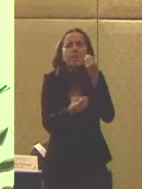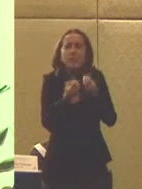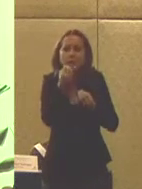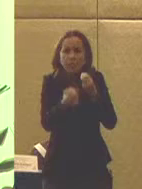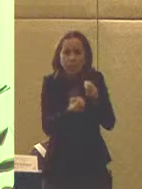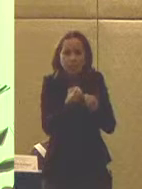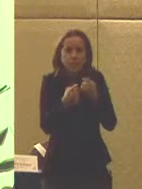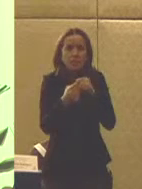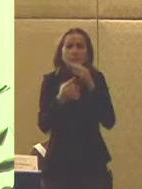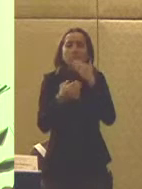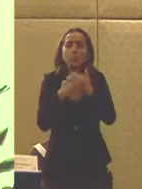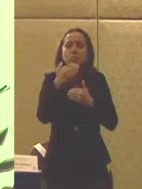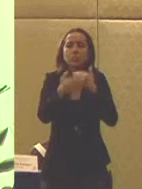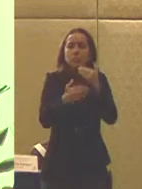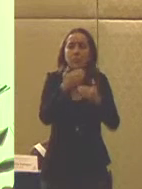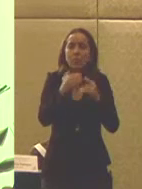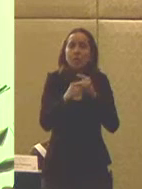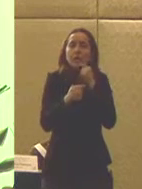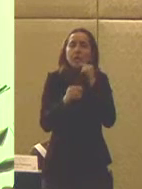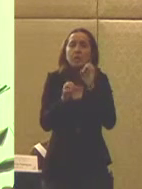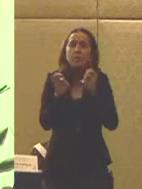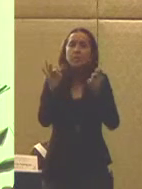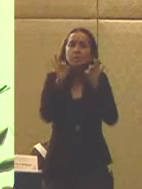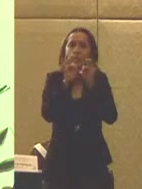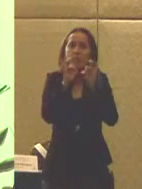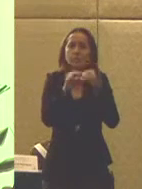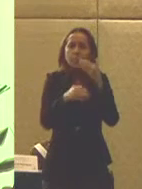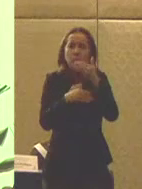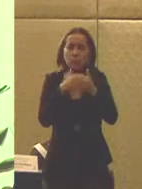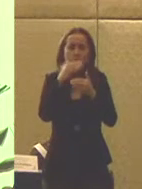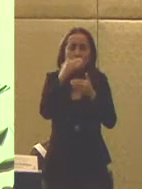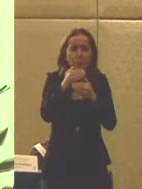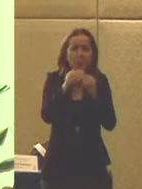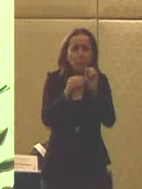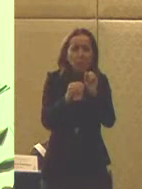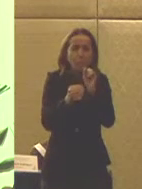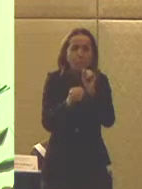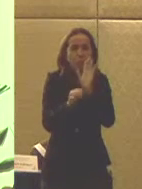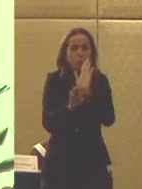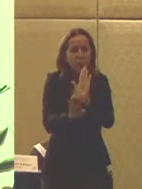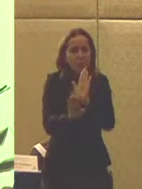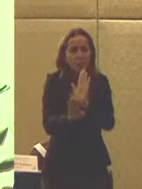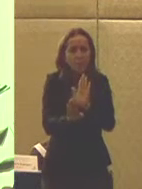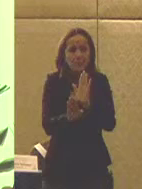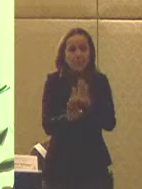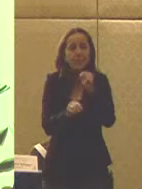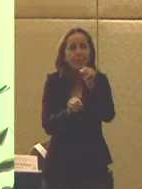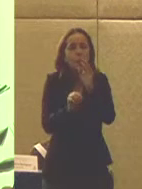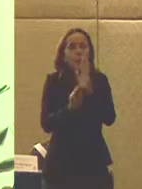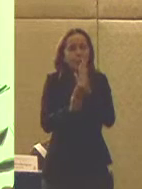otros. La implementación todavía está en forma de desarrollo,